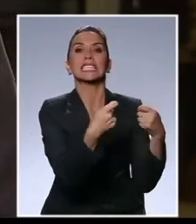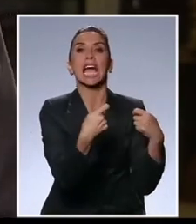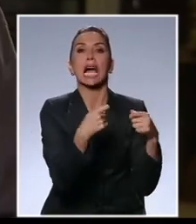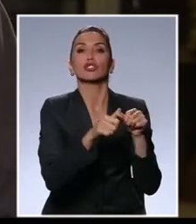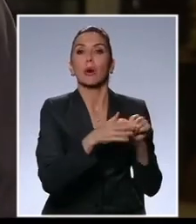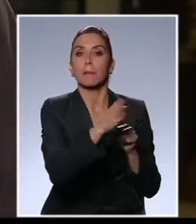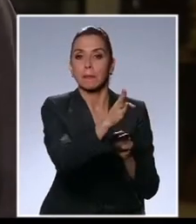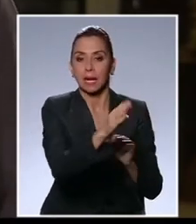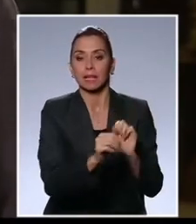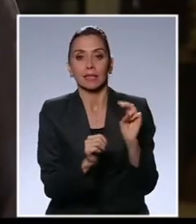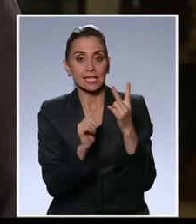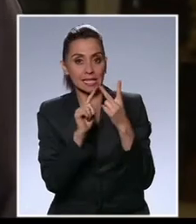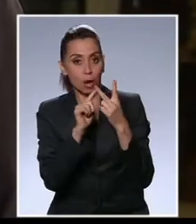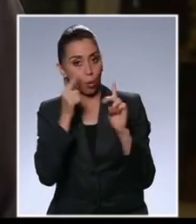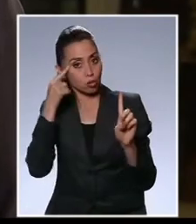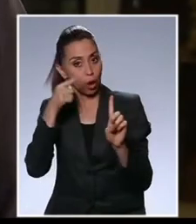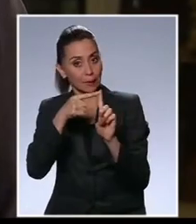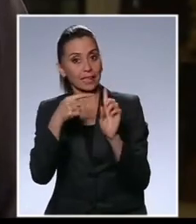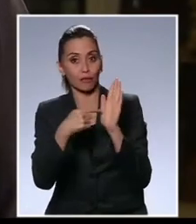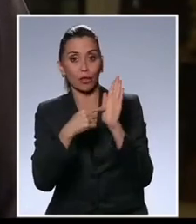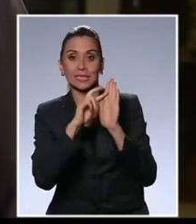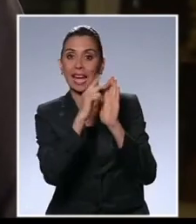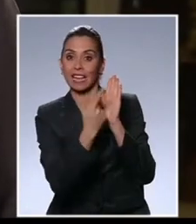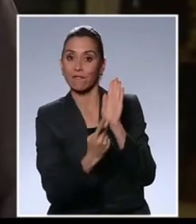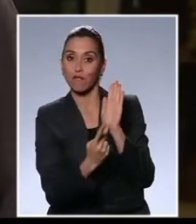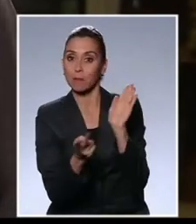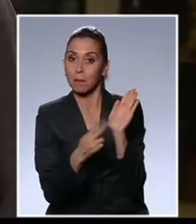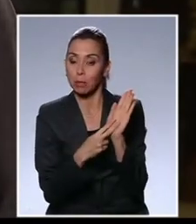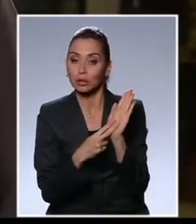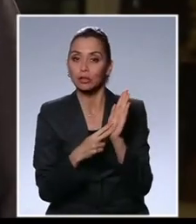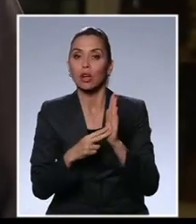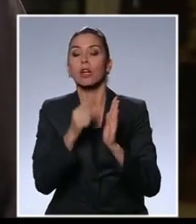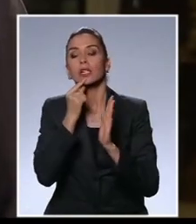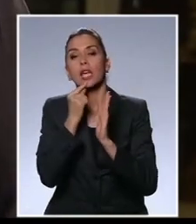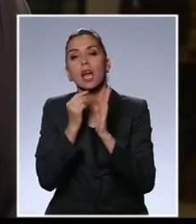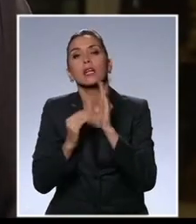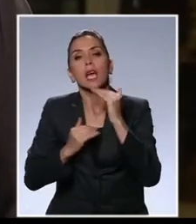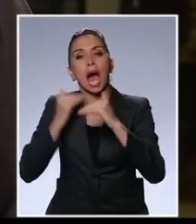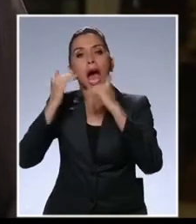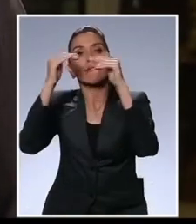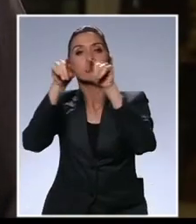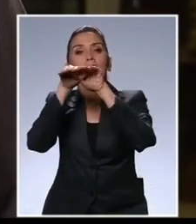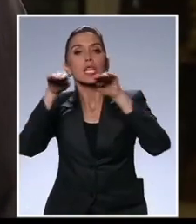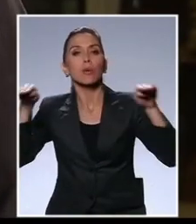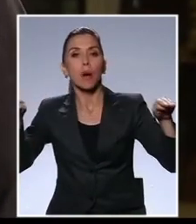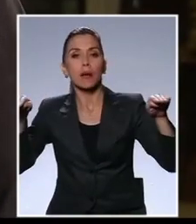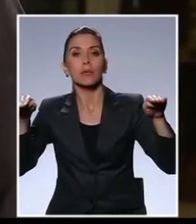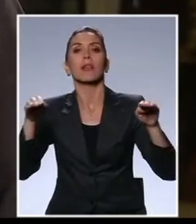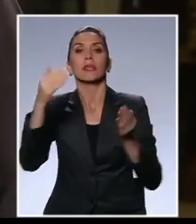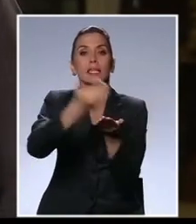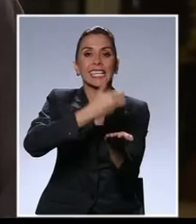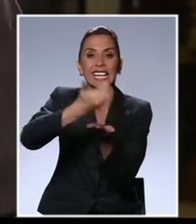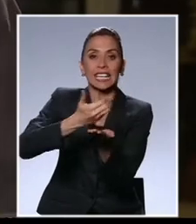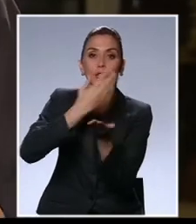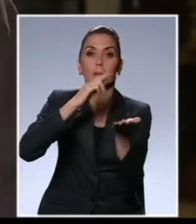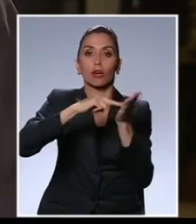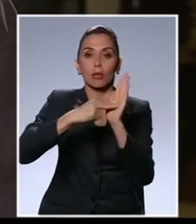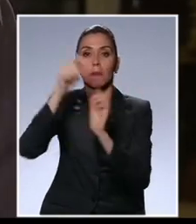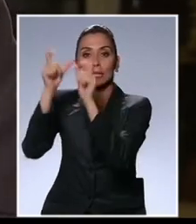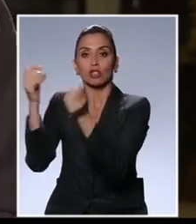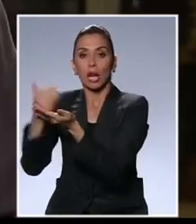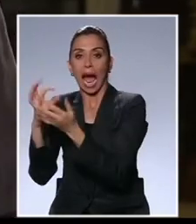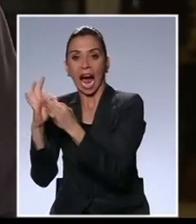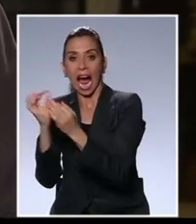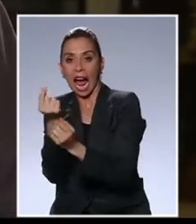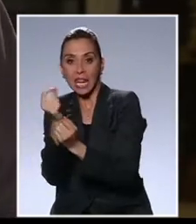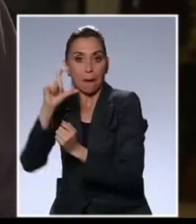un segundo objetivo de la Reforma tributaria es avanzar en equidad mejorando la distribución del ingreso los que ganan más